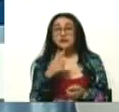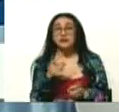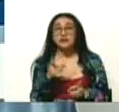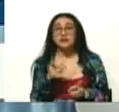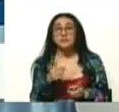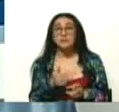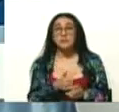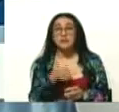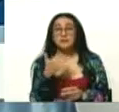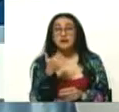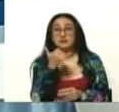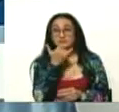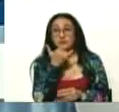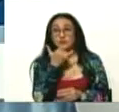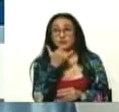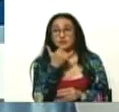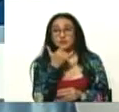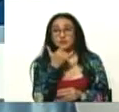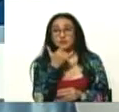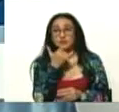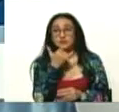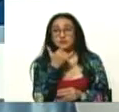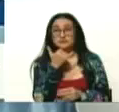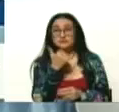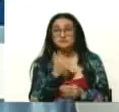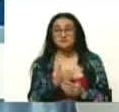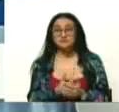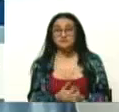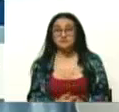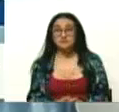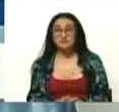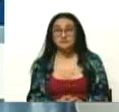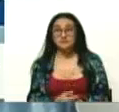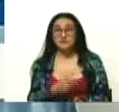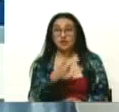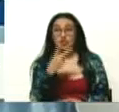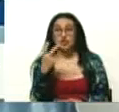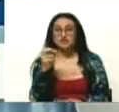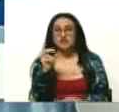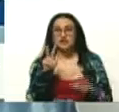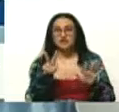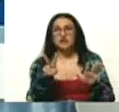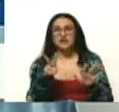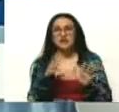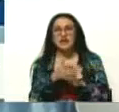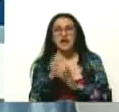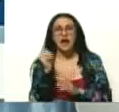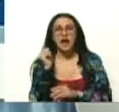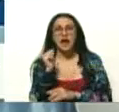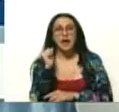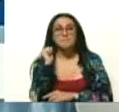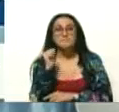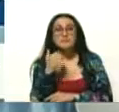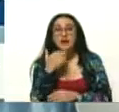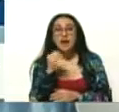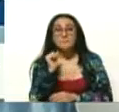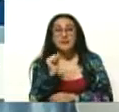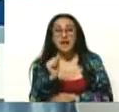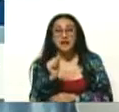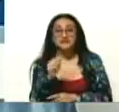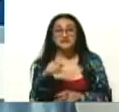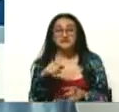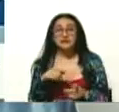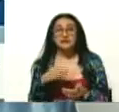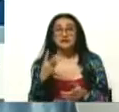mayor incidencia la de lesiones, 207 casos, amenazas, 34 casos, hostigamiento,